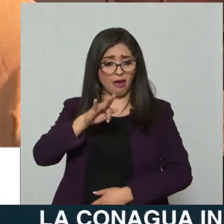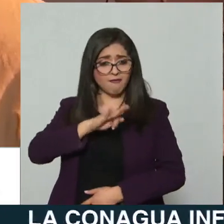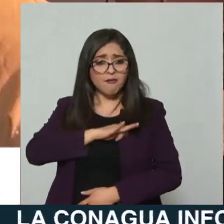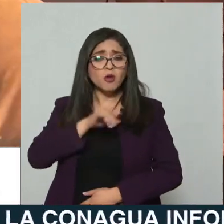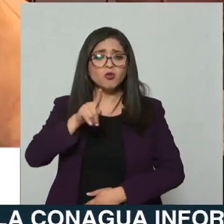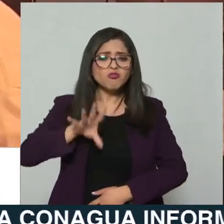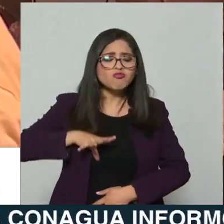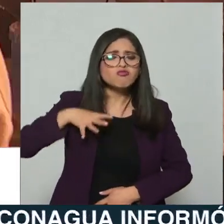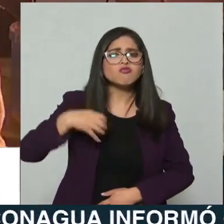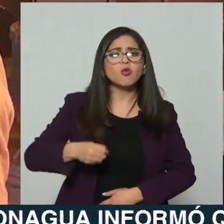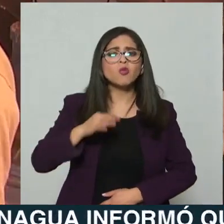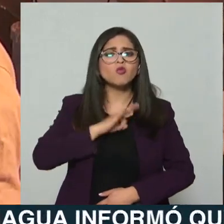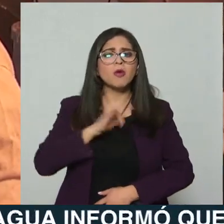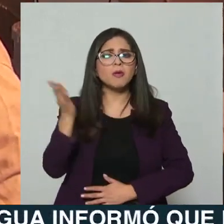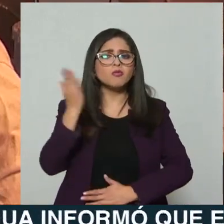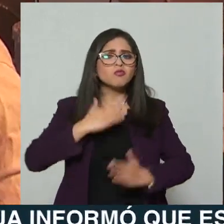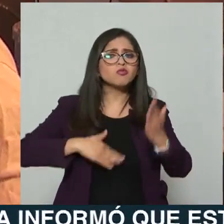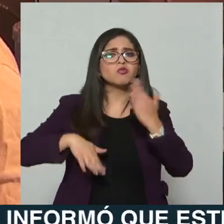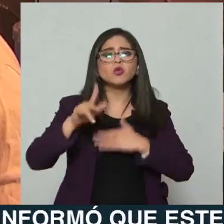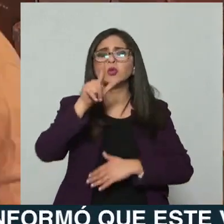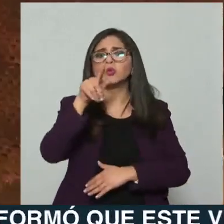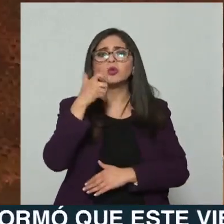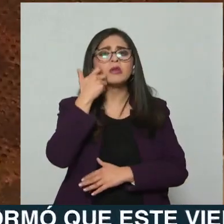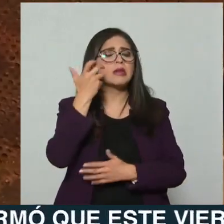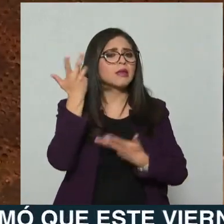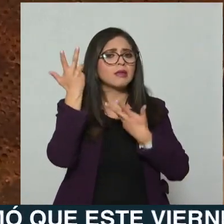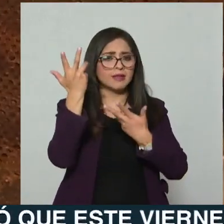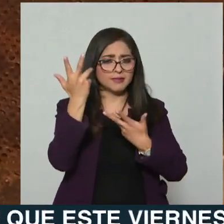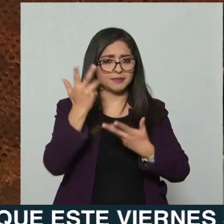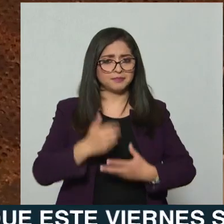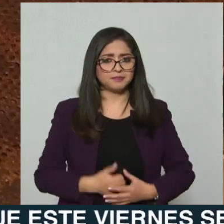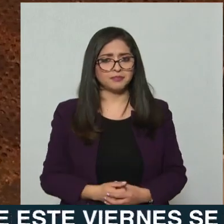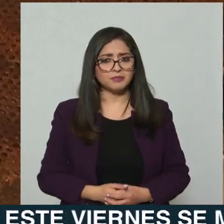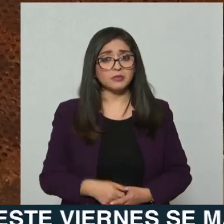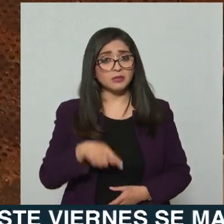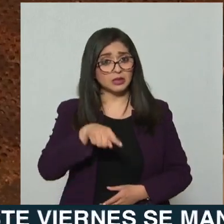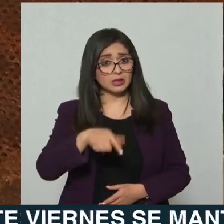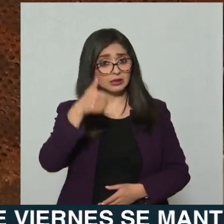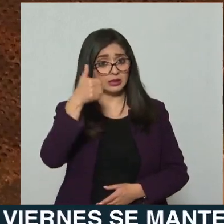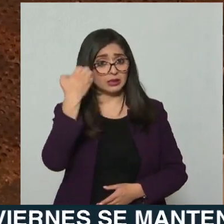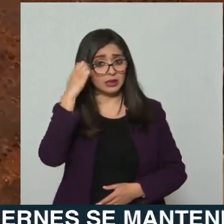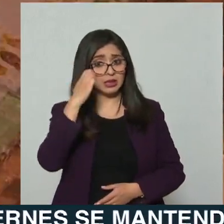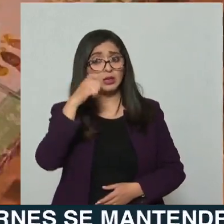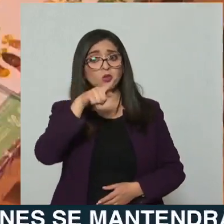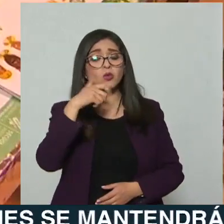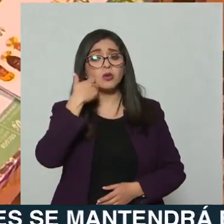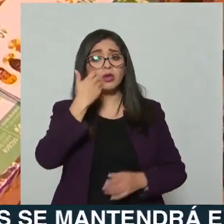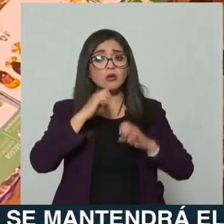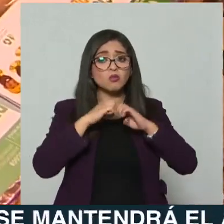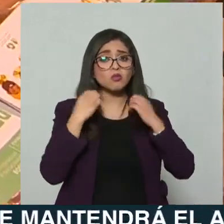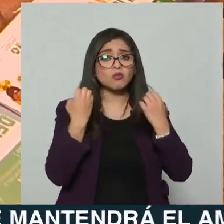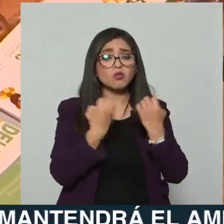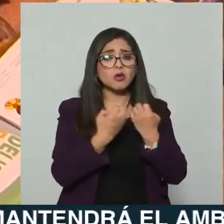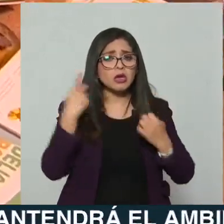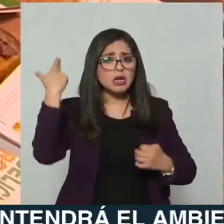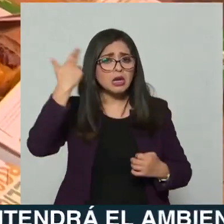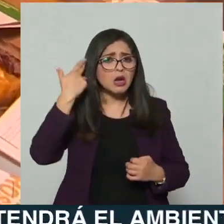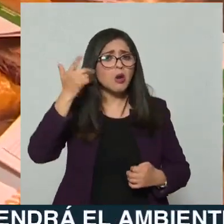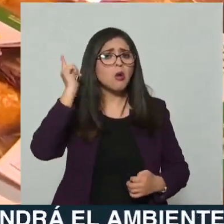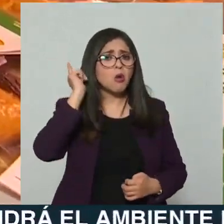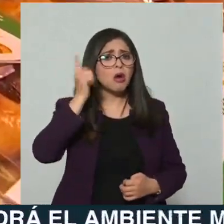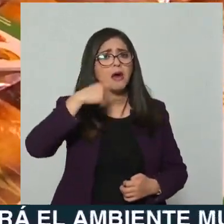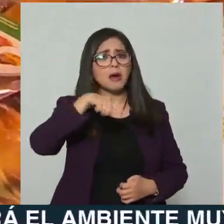fuerza, puedes lograr lo que tú te propongas. Si usted para ese 6 de enero busca adquirir una rosca de reyes, no duden que sea una elaborada por